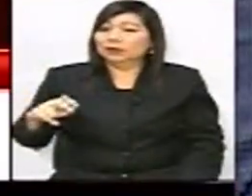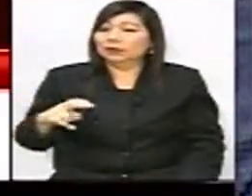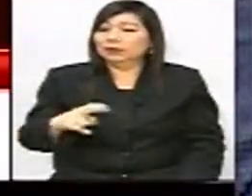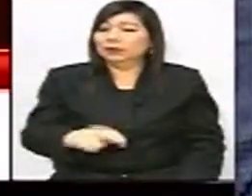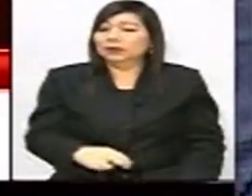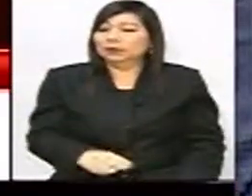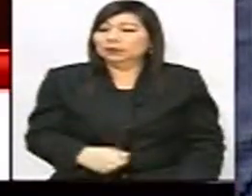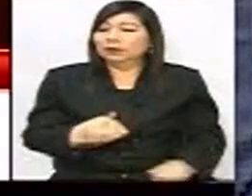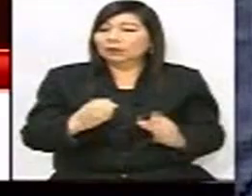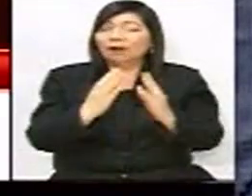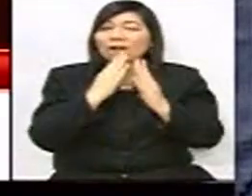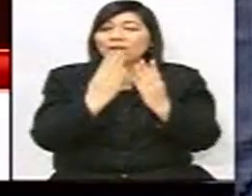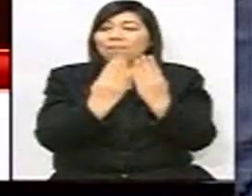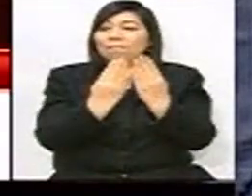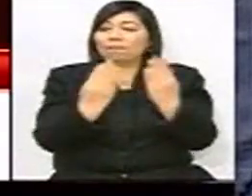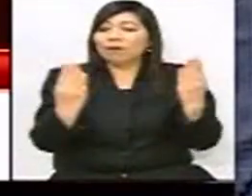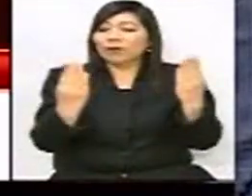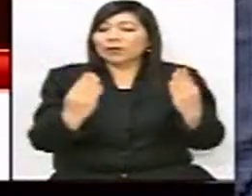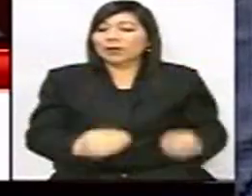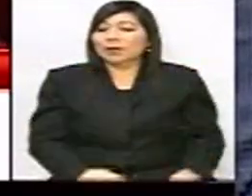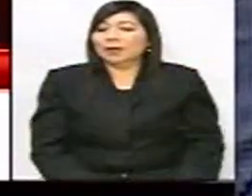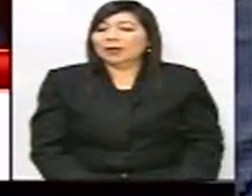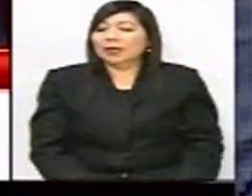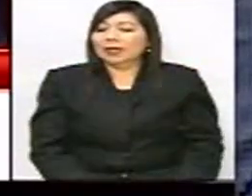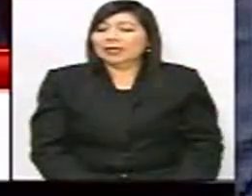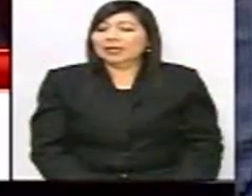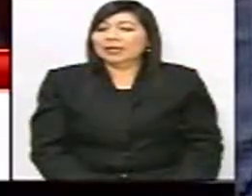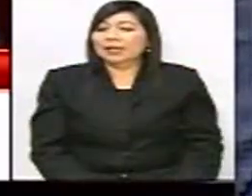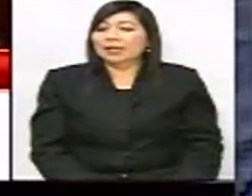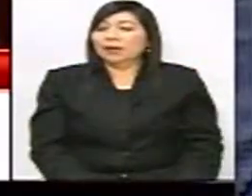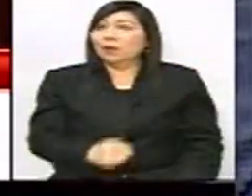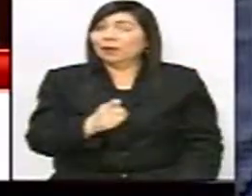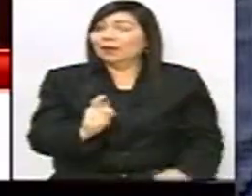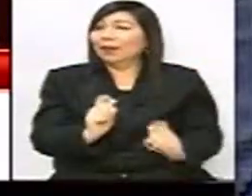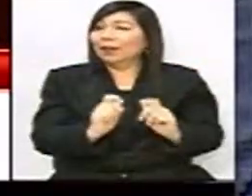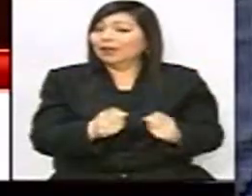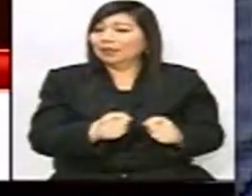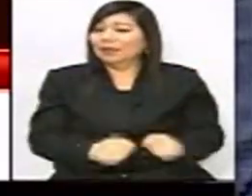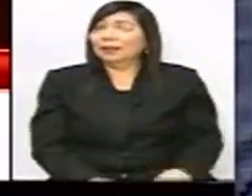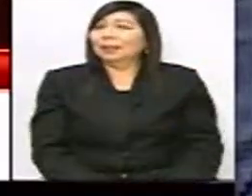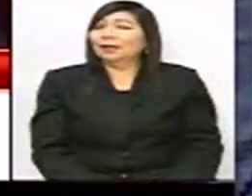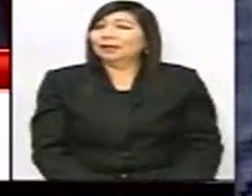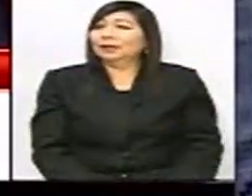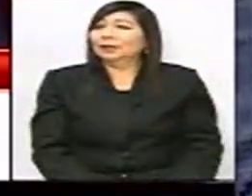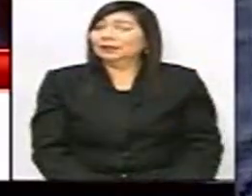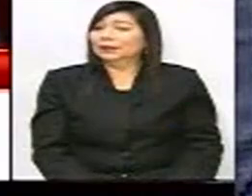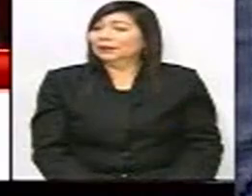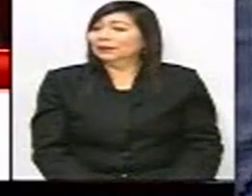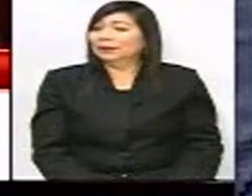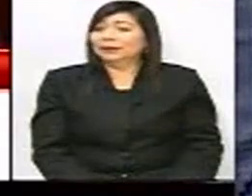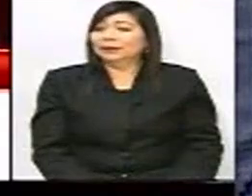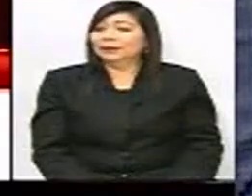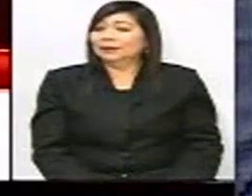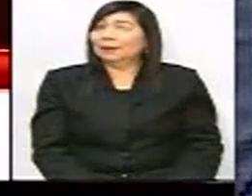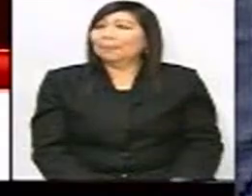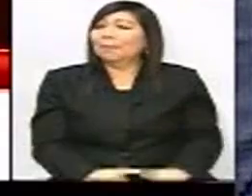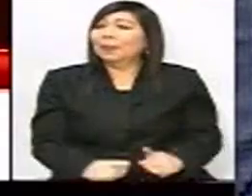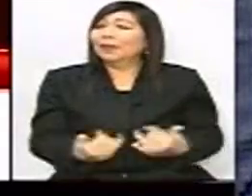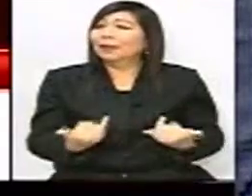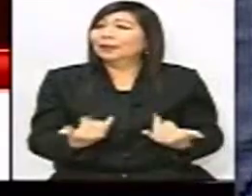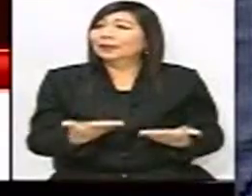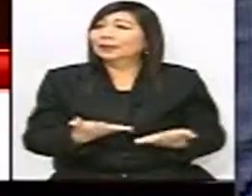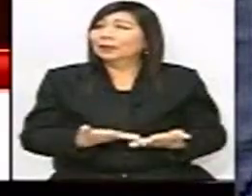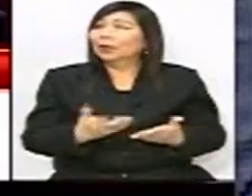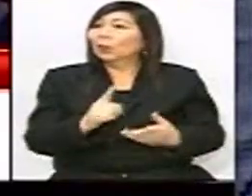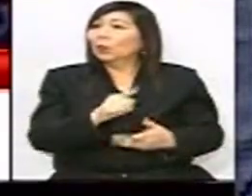solidarias, muros de contención? Pero señor Castañeda, usted entregó la gallina de los huevos de oro. Señor